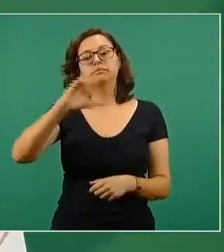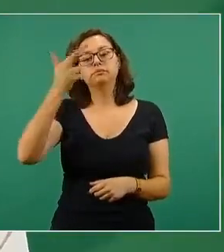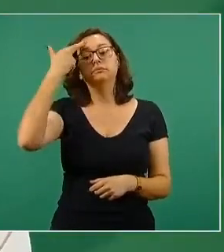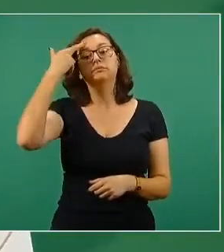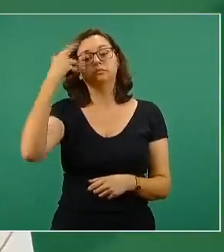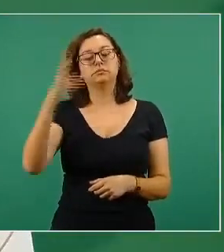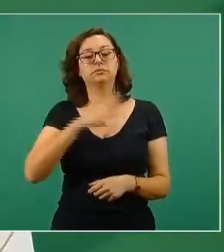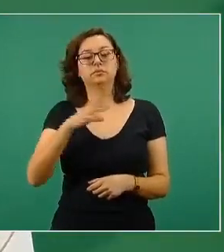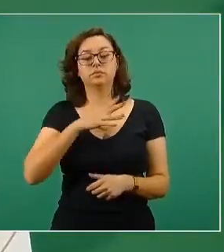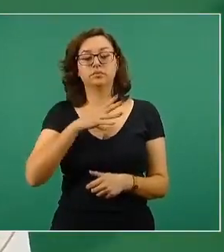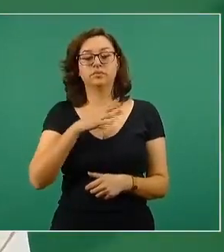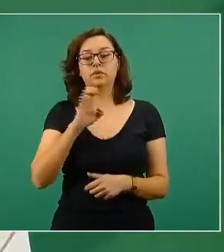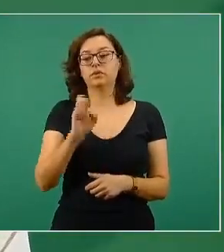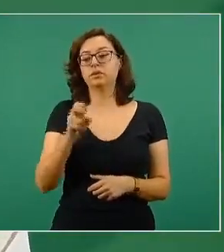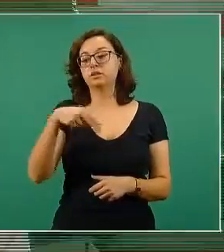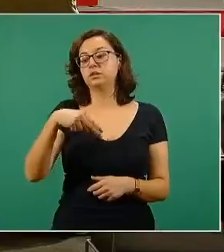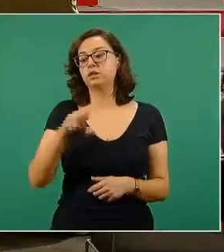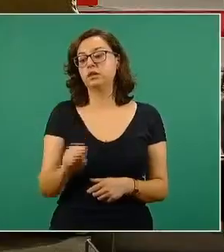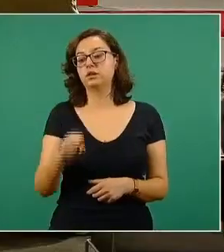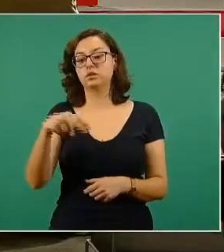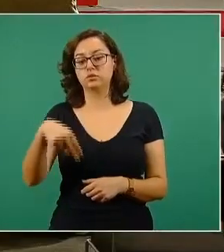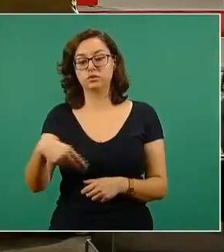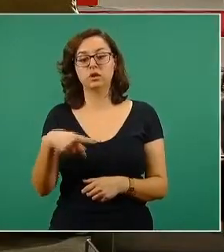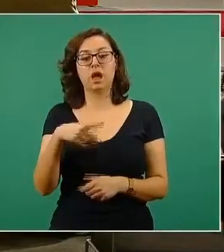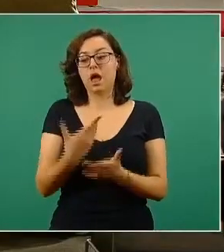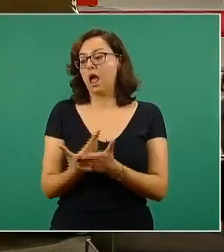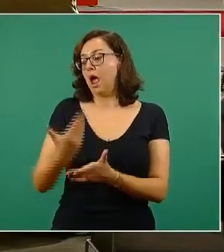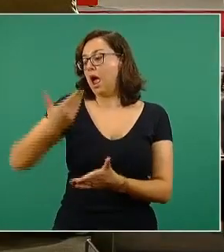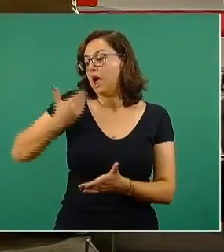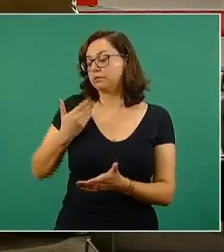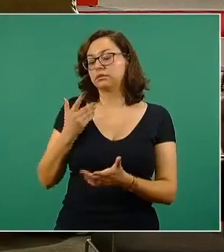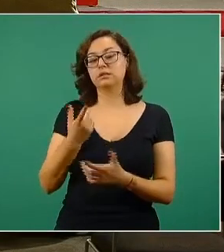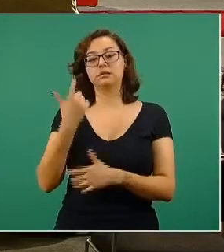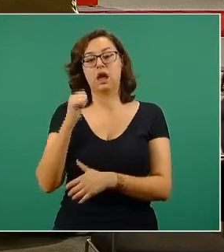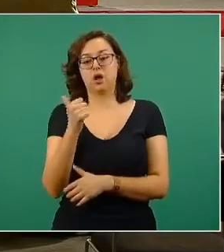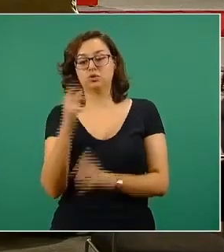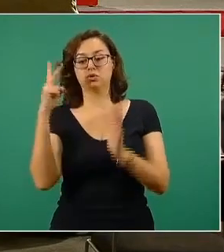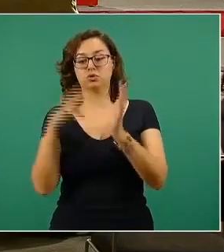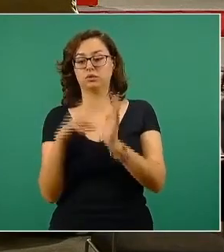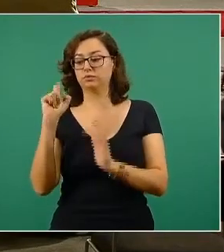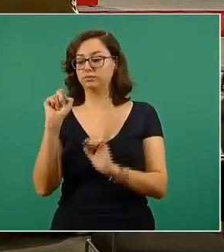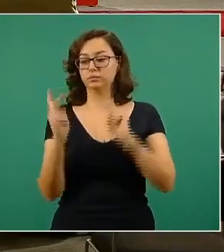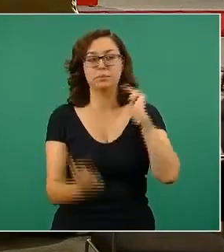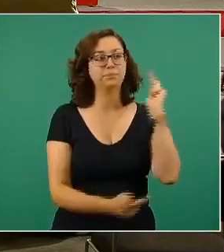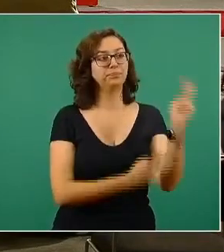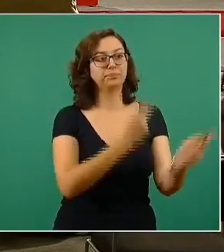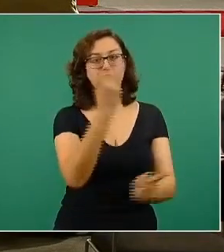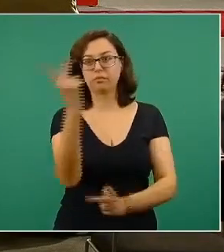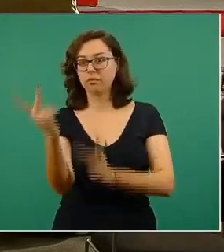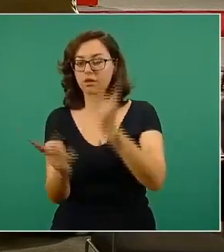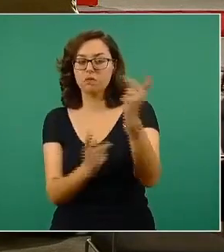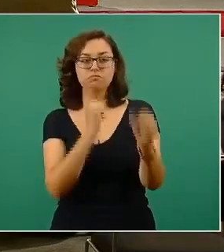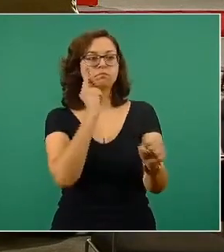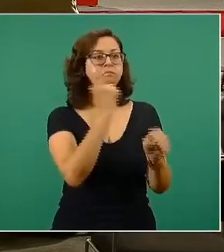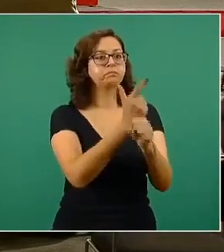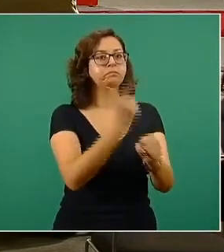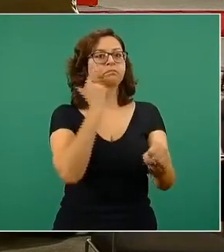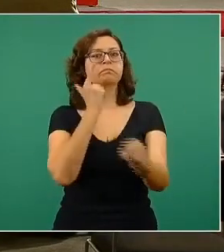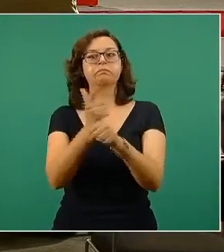Nutrición que recolectó información en agosto de 2020, identificando